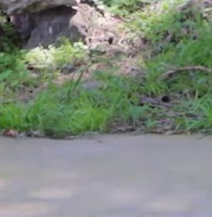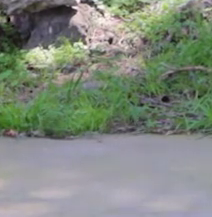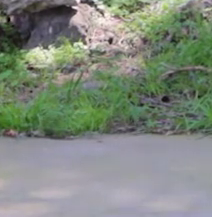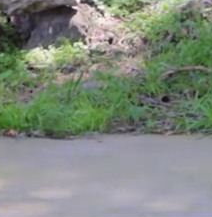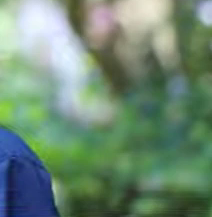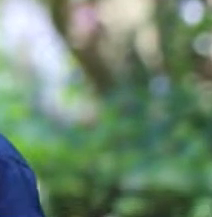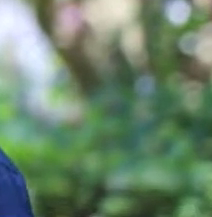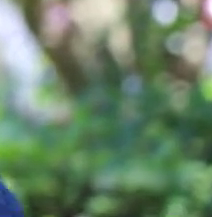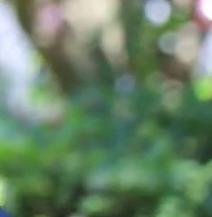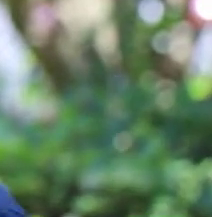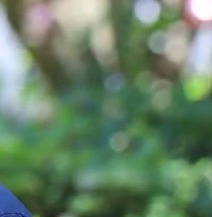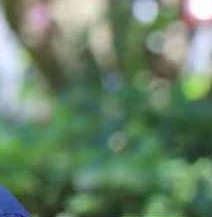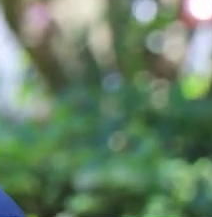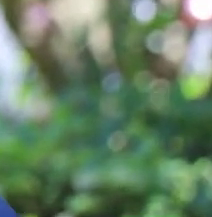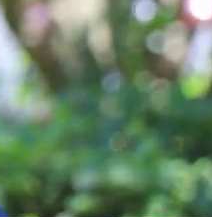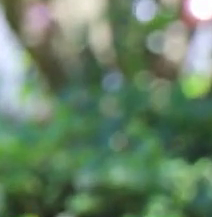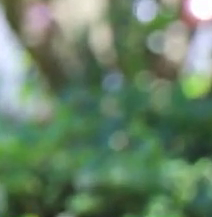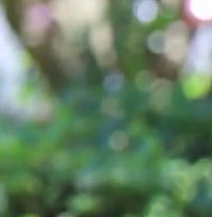Bien. Una más.